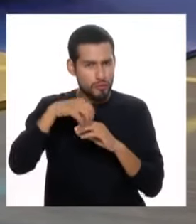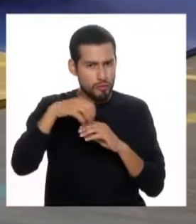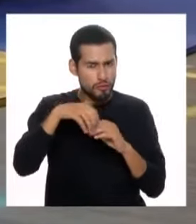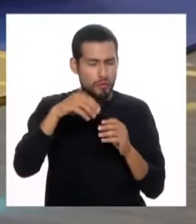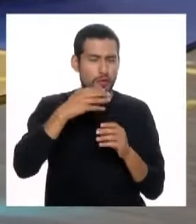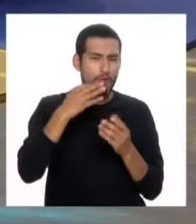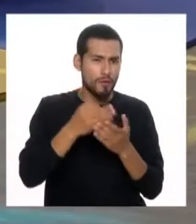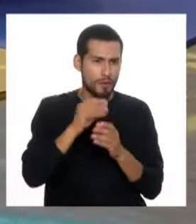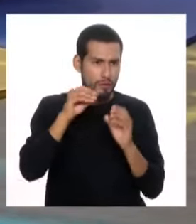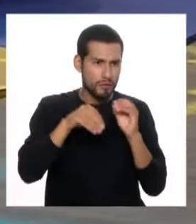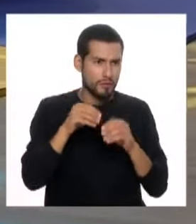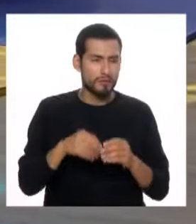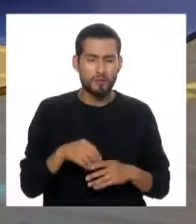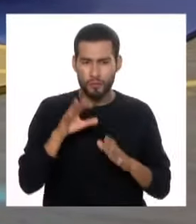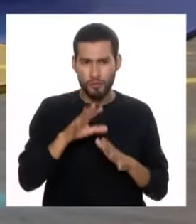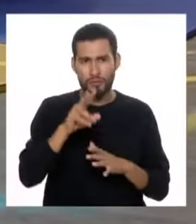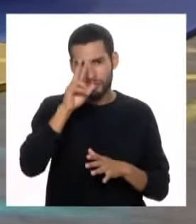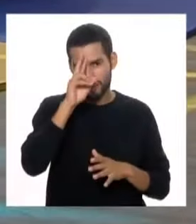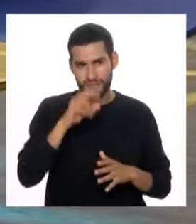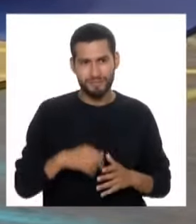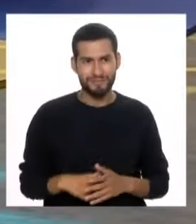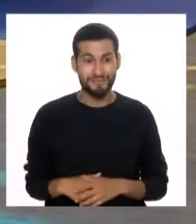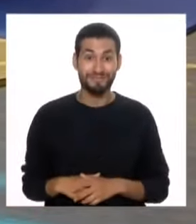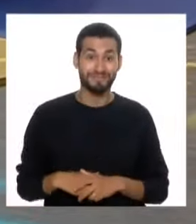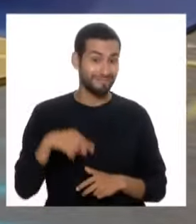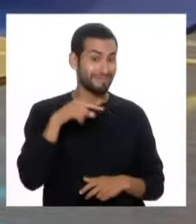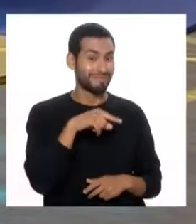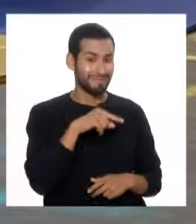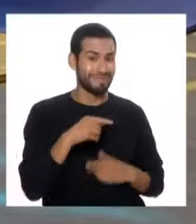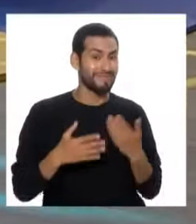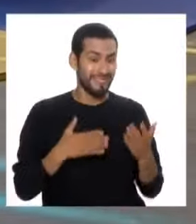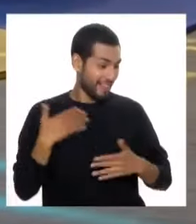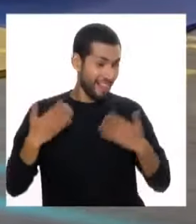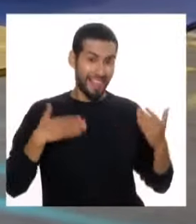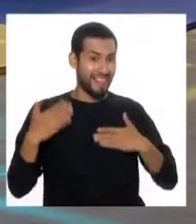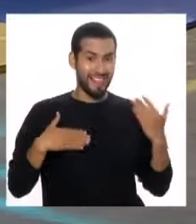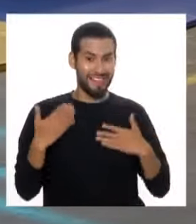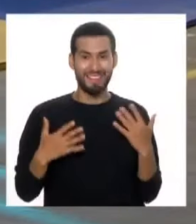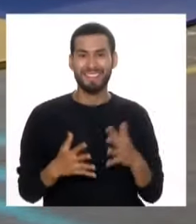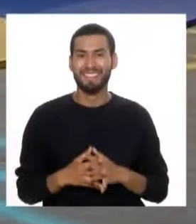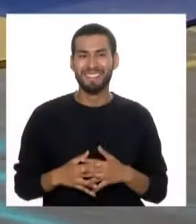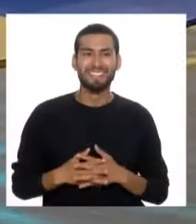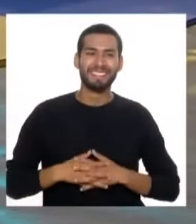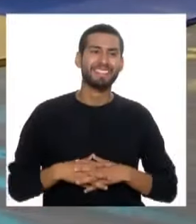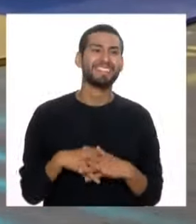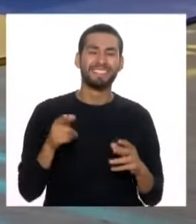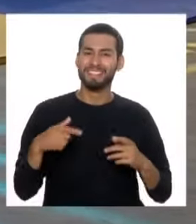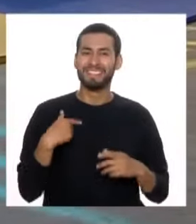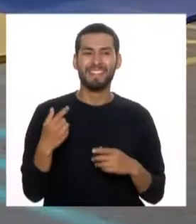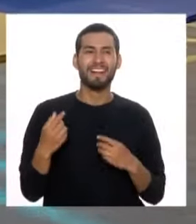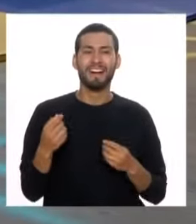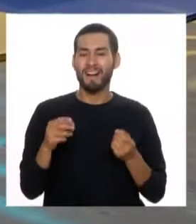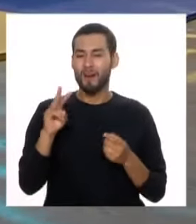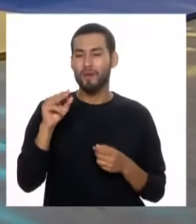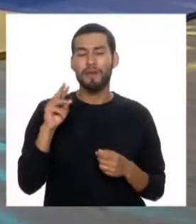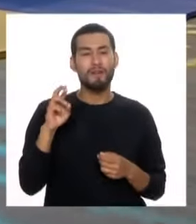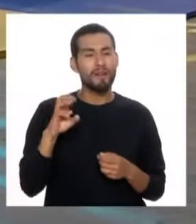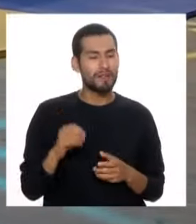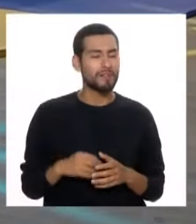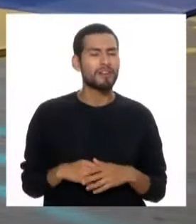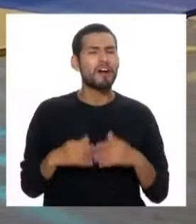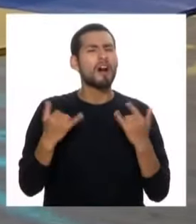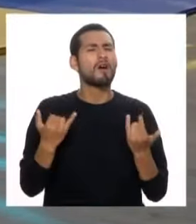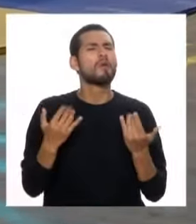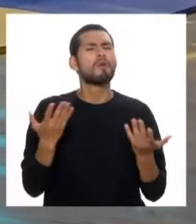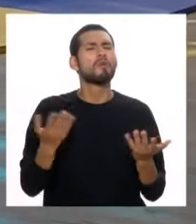frescos. Bien peruano. ¿Y a quién te vas a formar? Fuera el guarguero, antes que te dé el comedio. El guarguero. Ahora, ¿qué